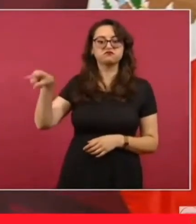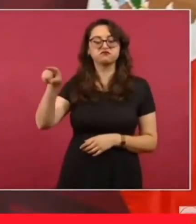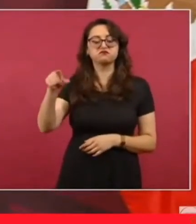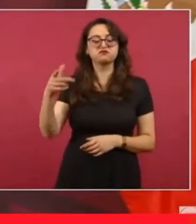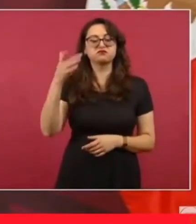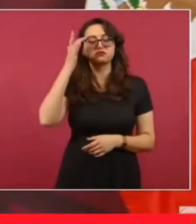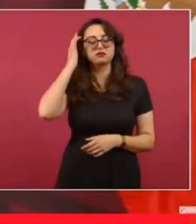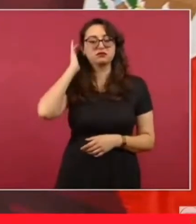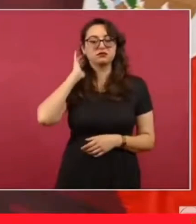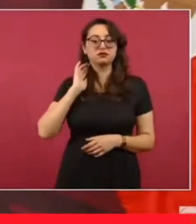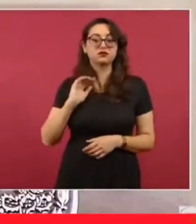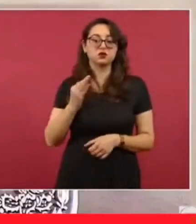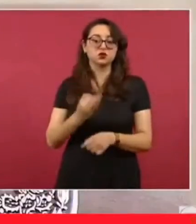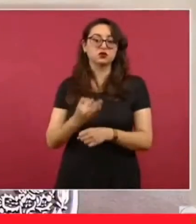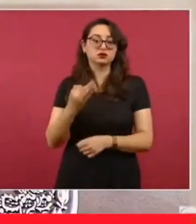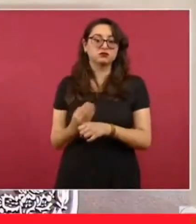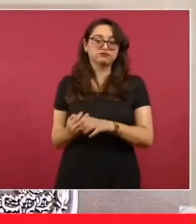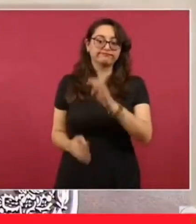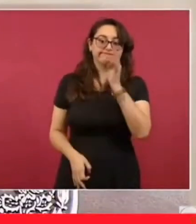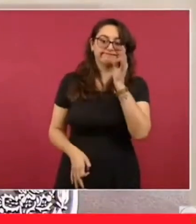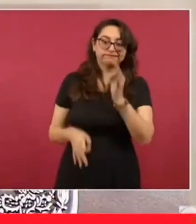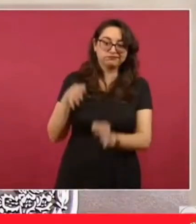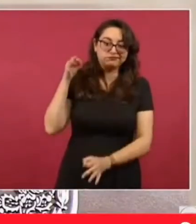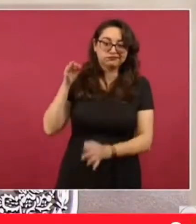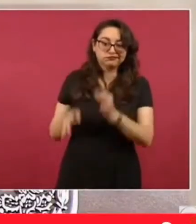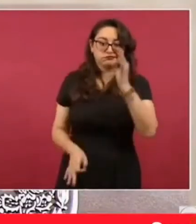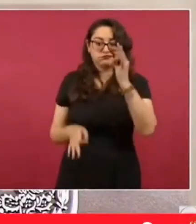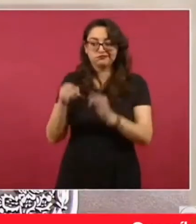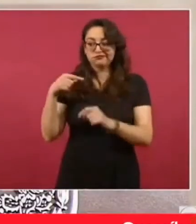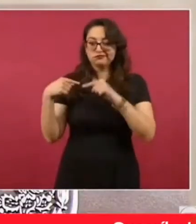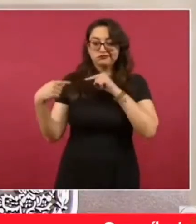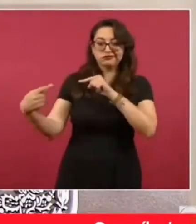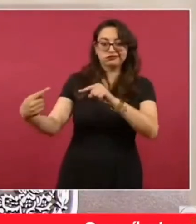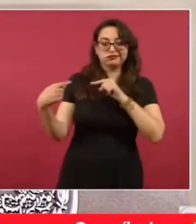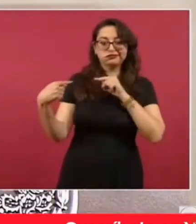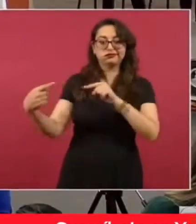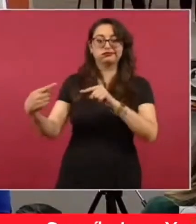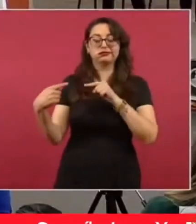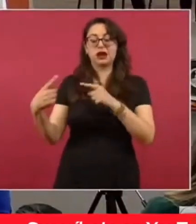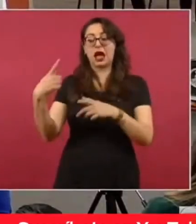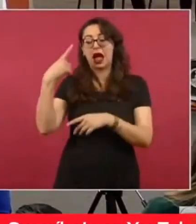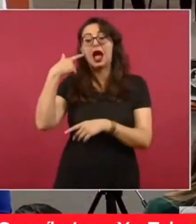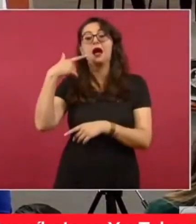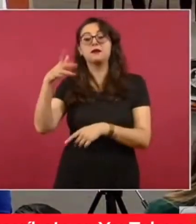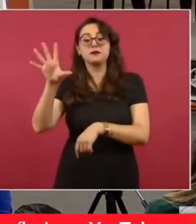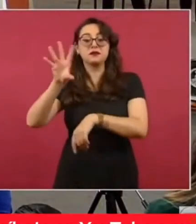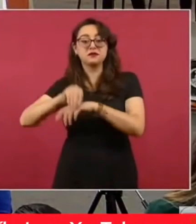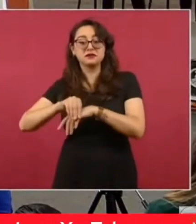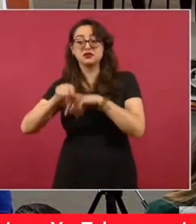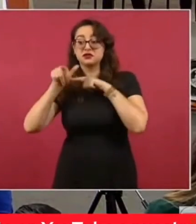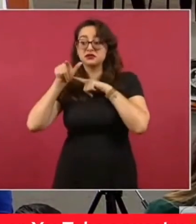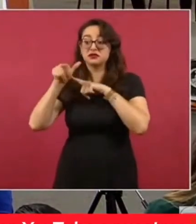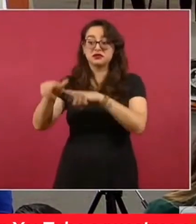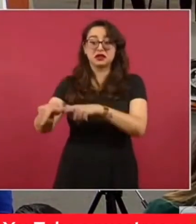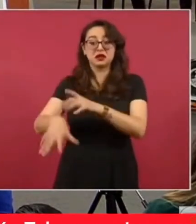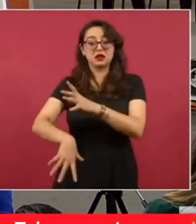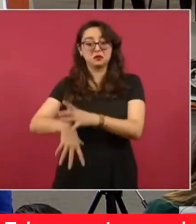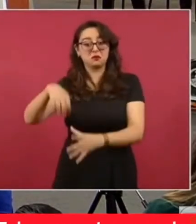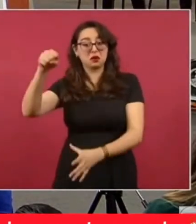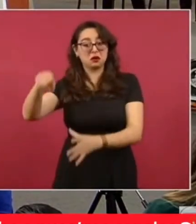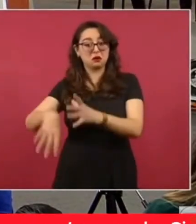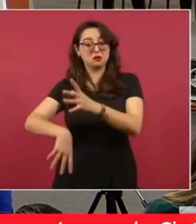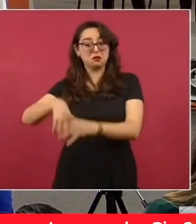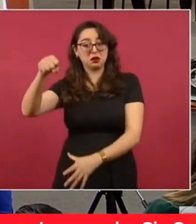Entonces el pleito es para seguir este flotando entiendo que lo que tú